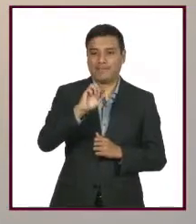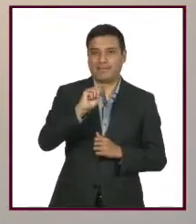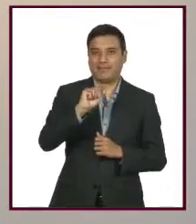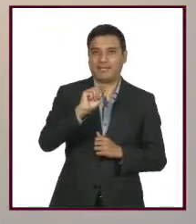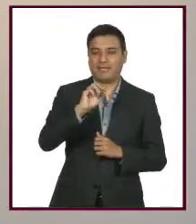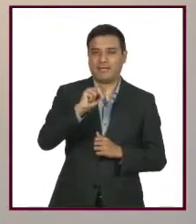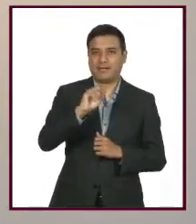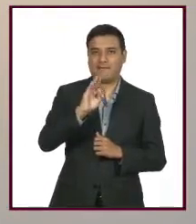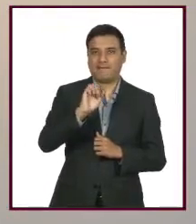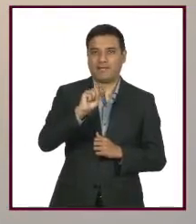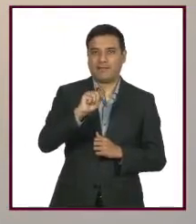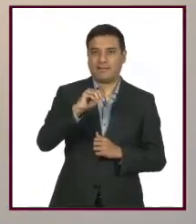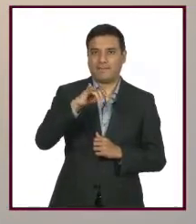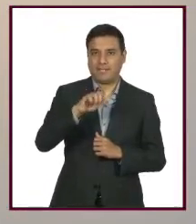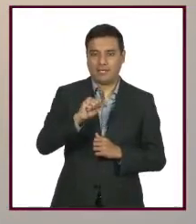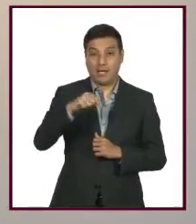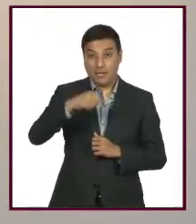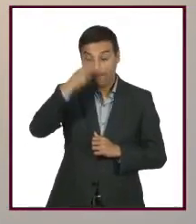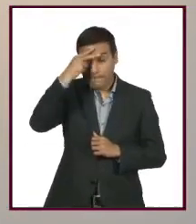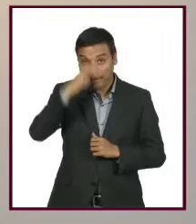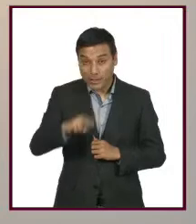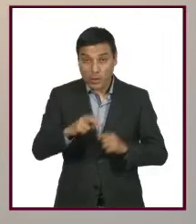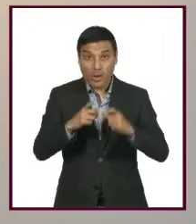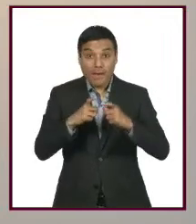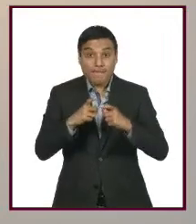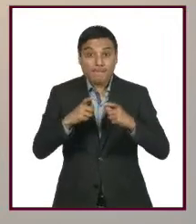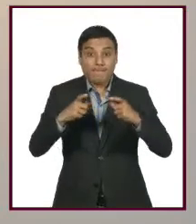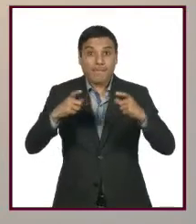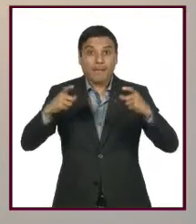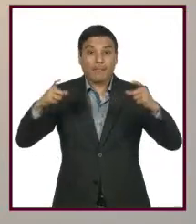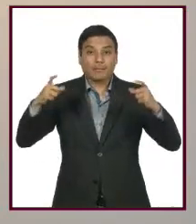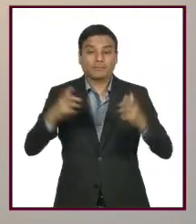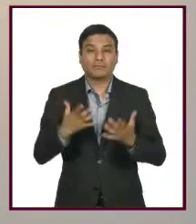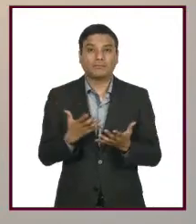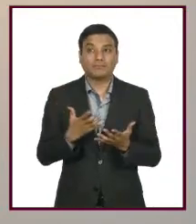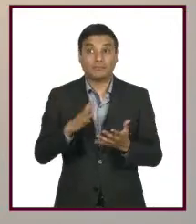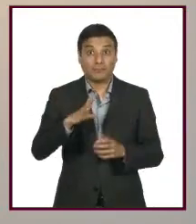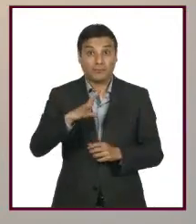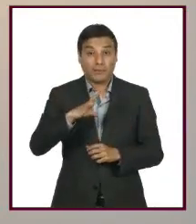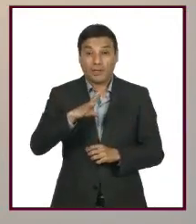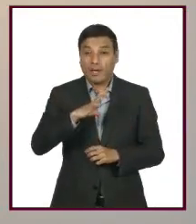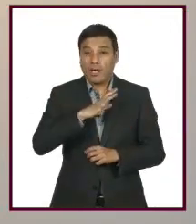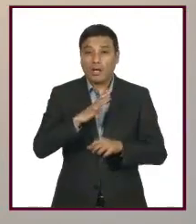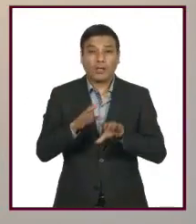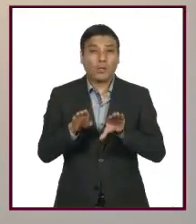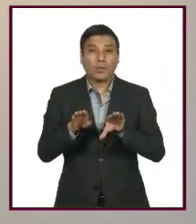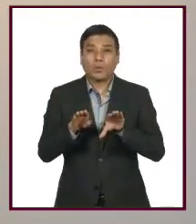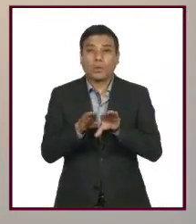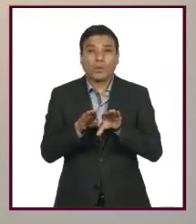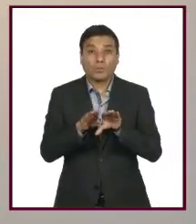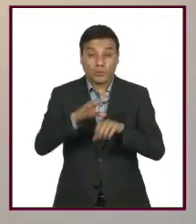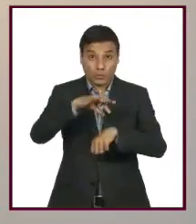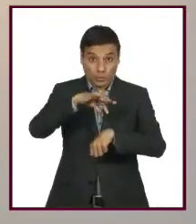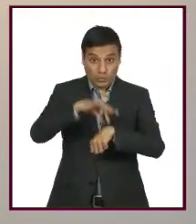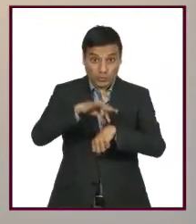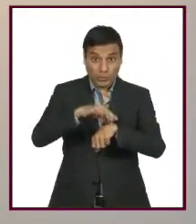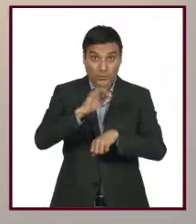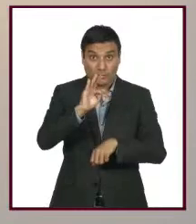metanfetamina, pues realmente en México no tiene alguna indicación médica.